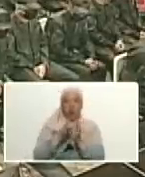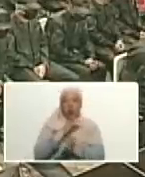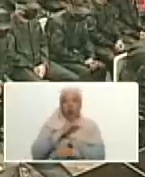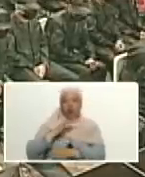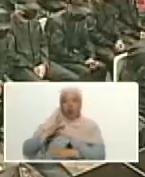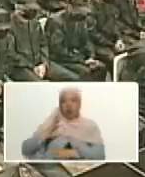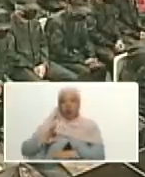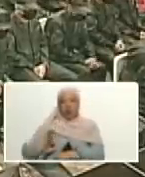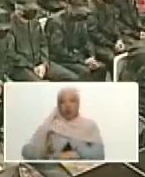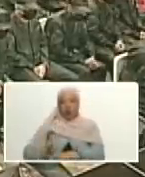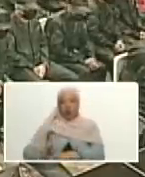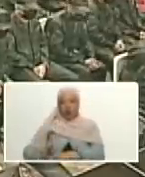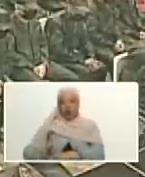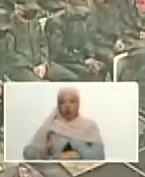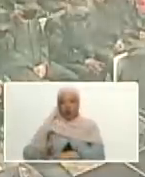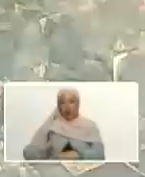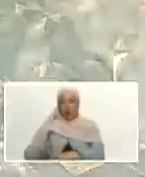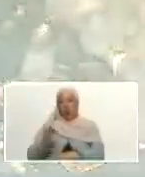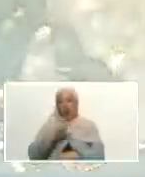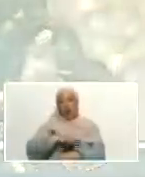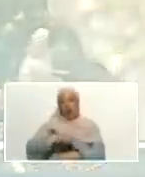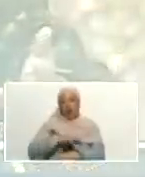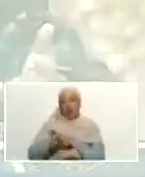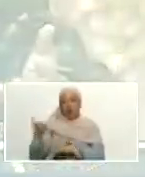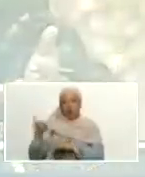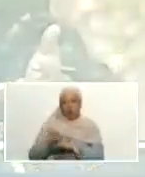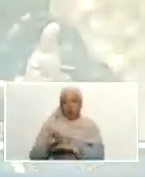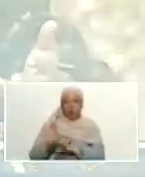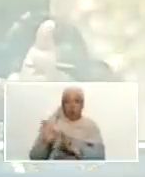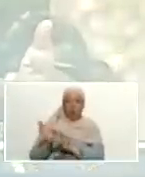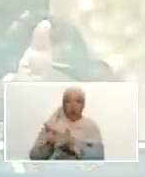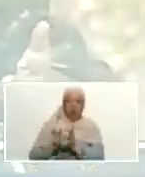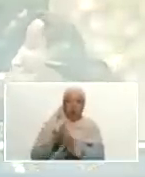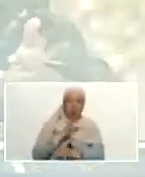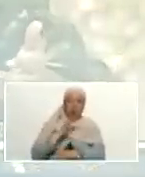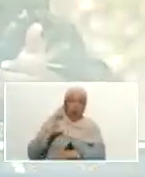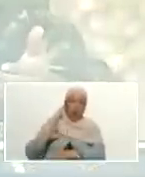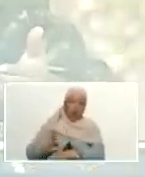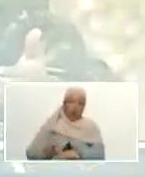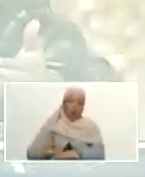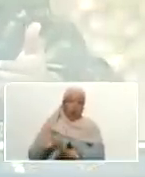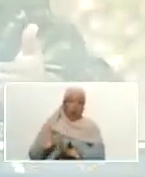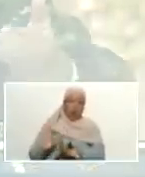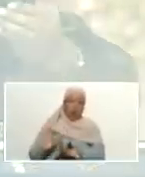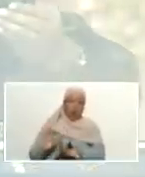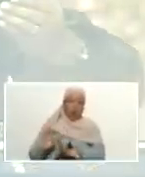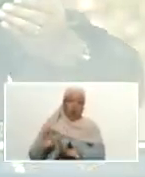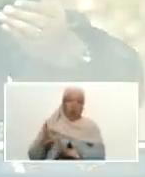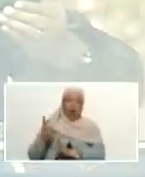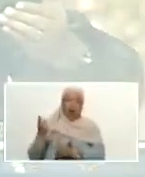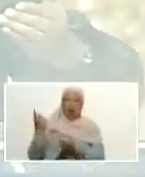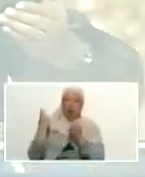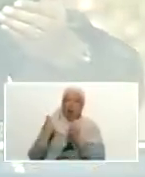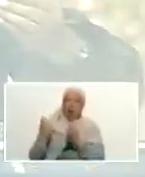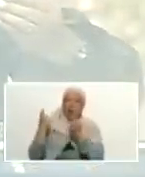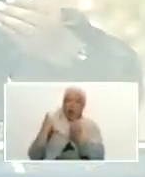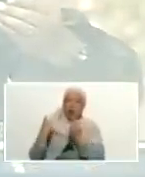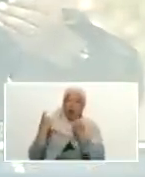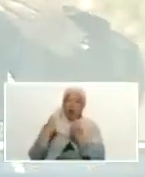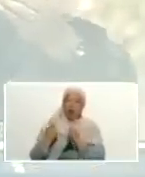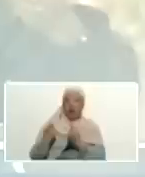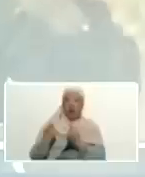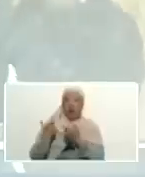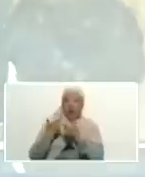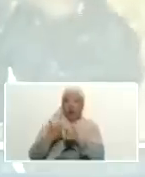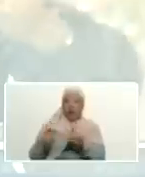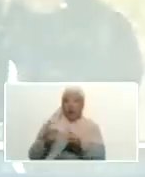Jesucristo. Esos son los valores que hay que buscar. Los valores del Cristo liberador, los